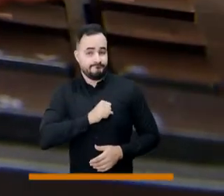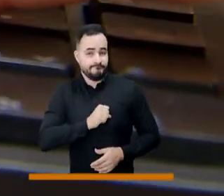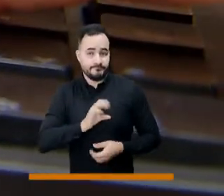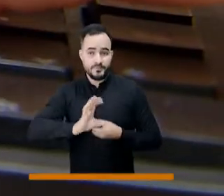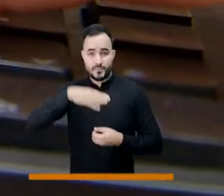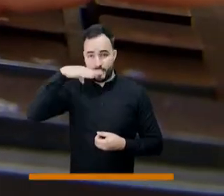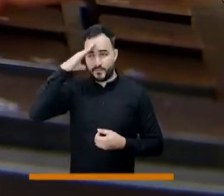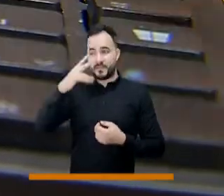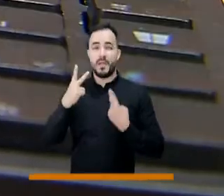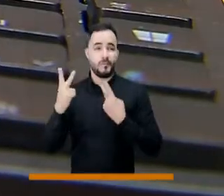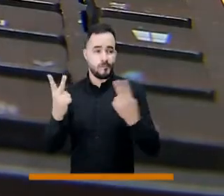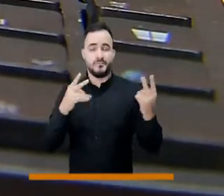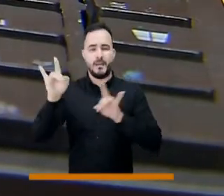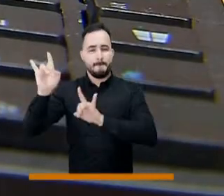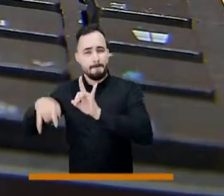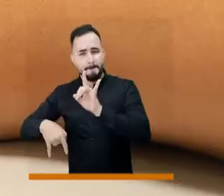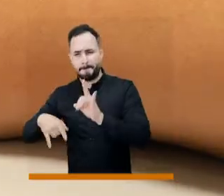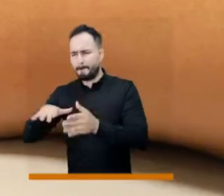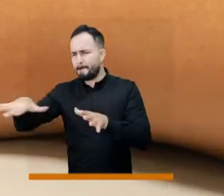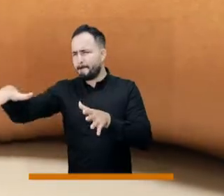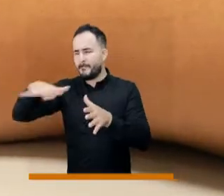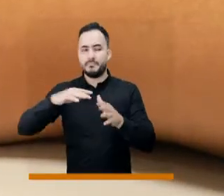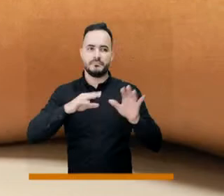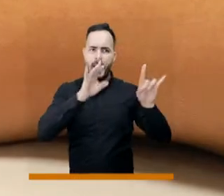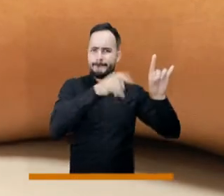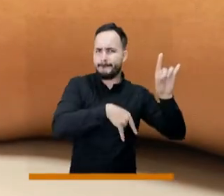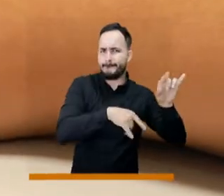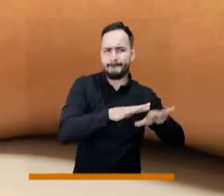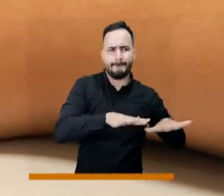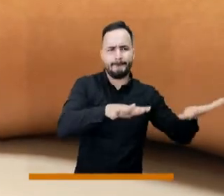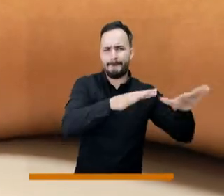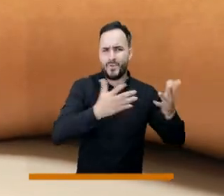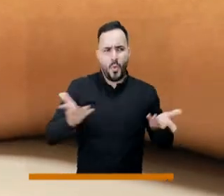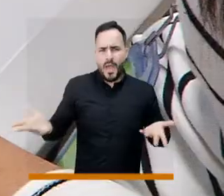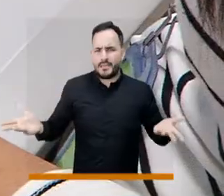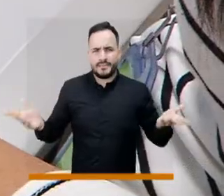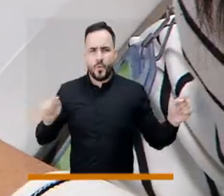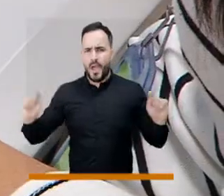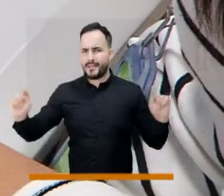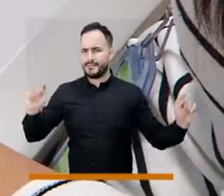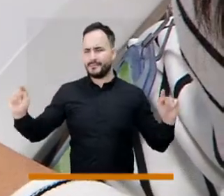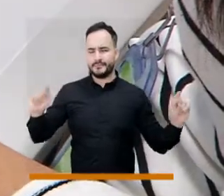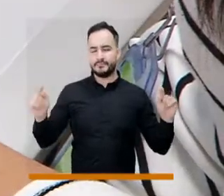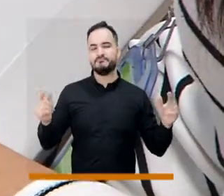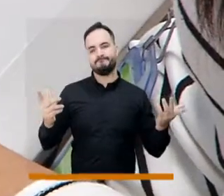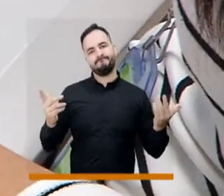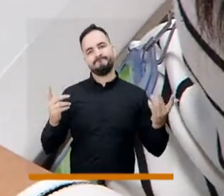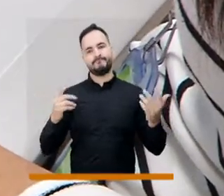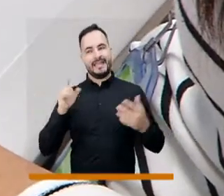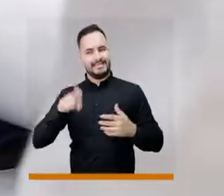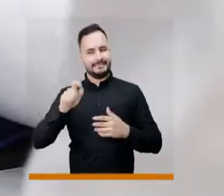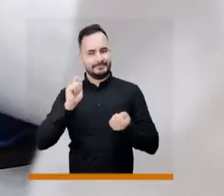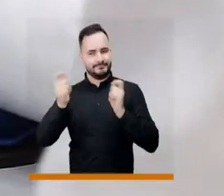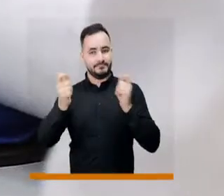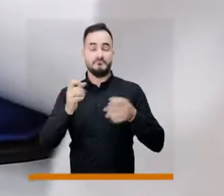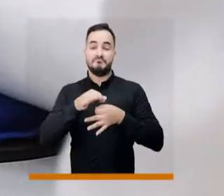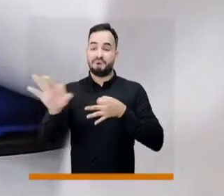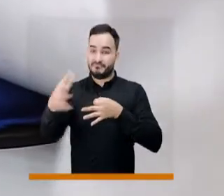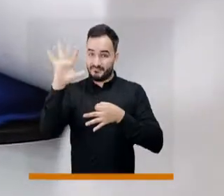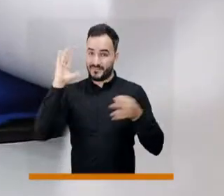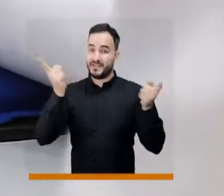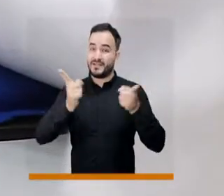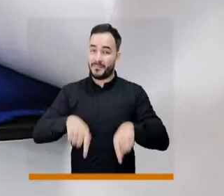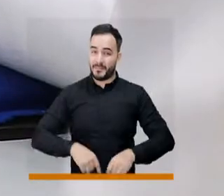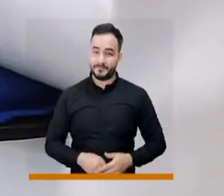zonas donde indudablemente y con tristeza tenemos que decir que en la ciudad de Medellín existen los desiertos de conectividad, lo mismo